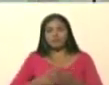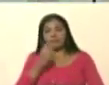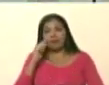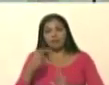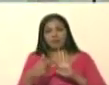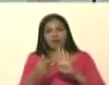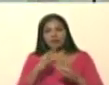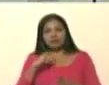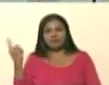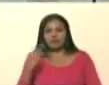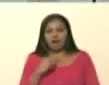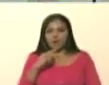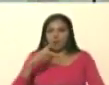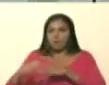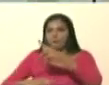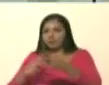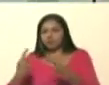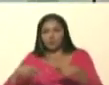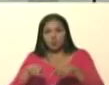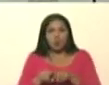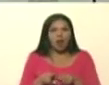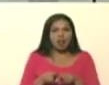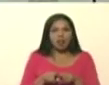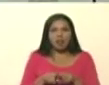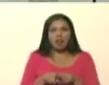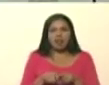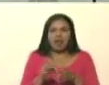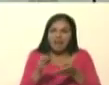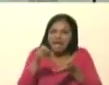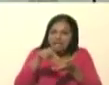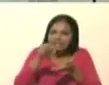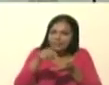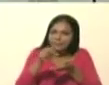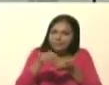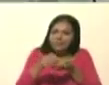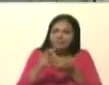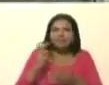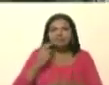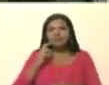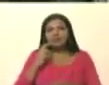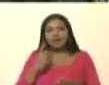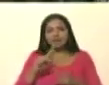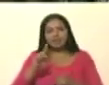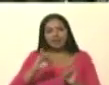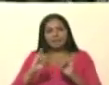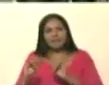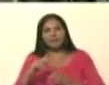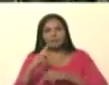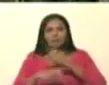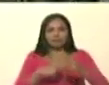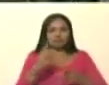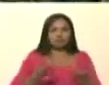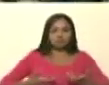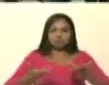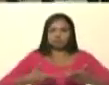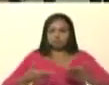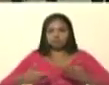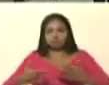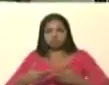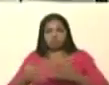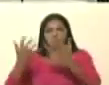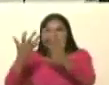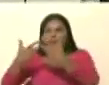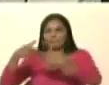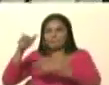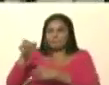como procesan el grano de cacao como hace en el proceso de calentamiento con unas máquinas muy